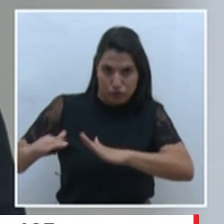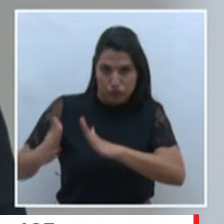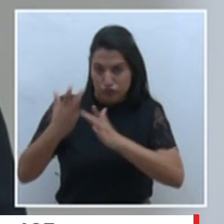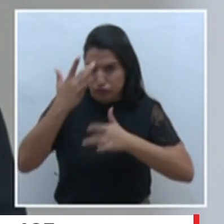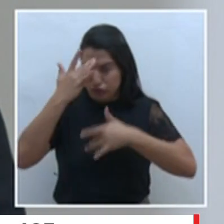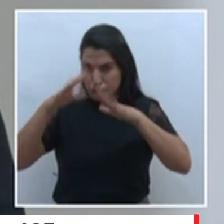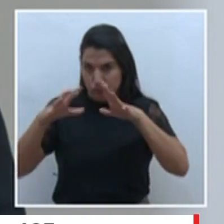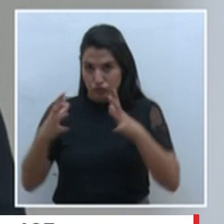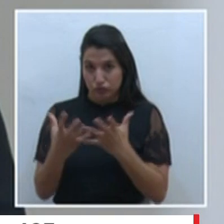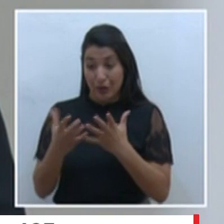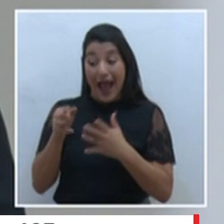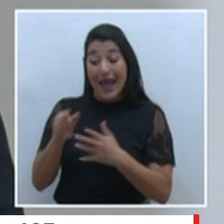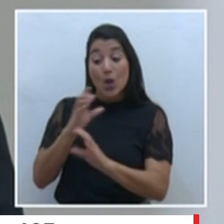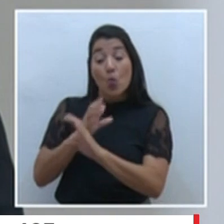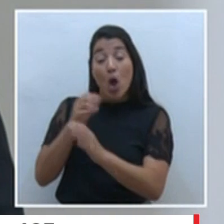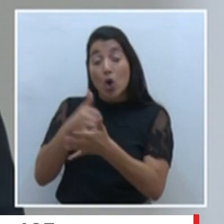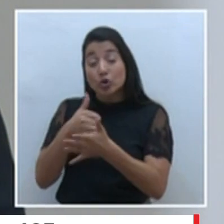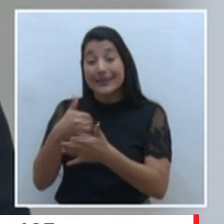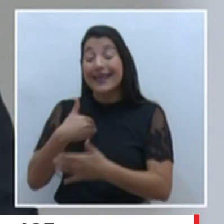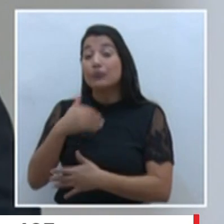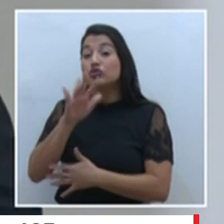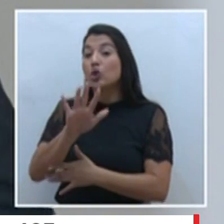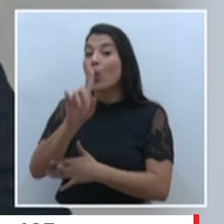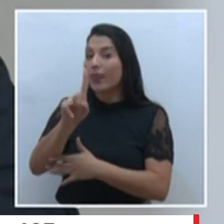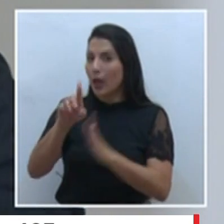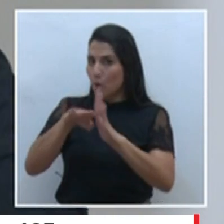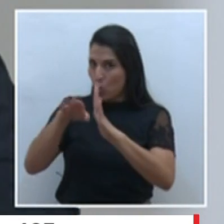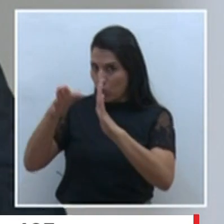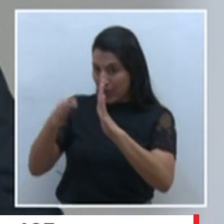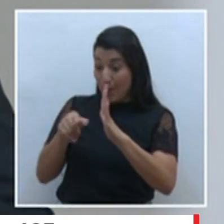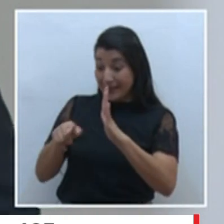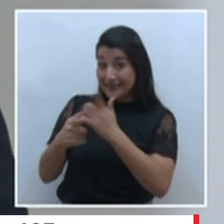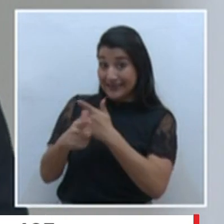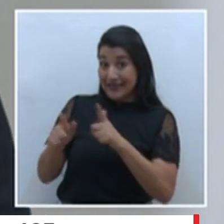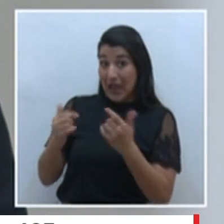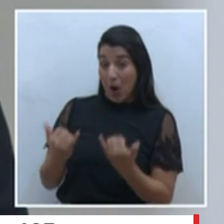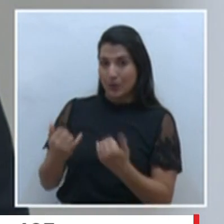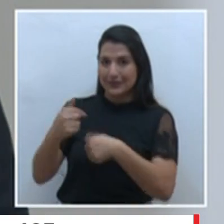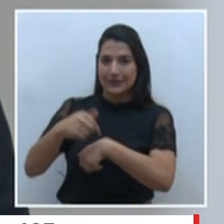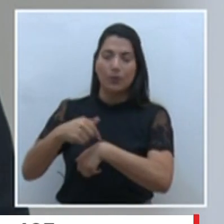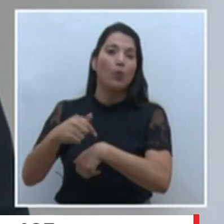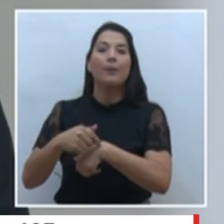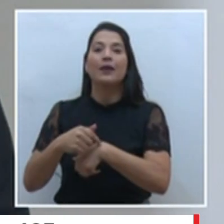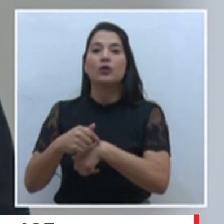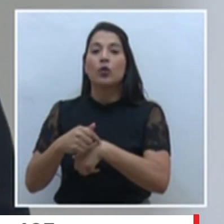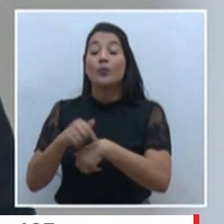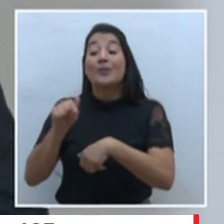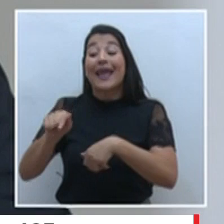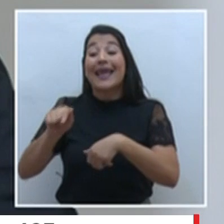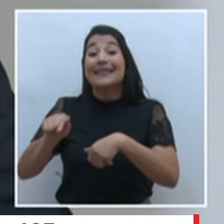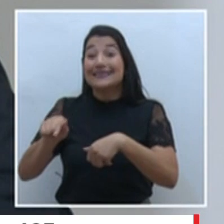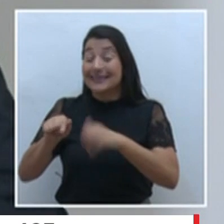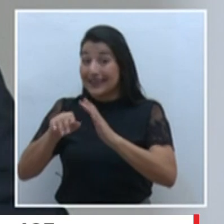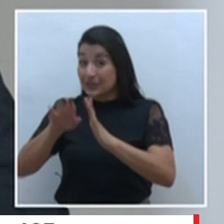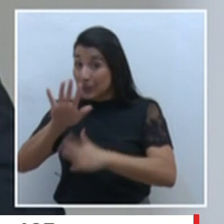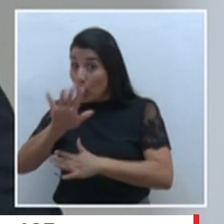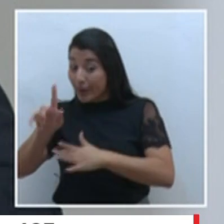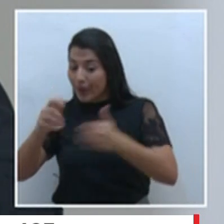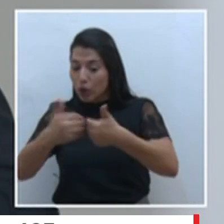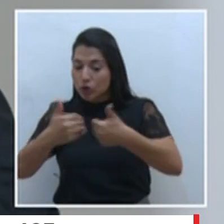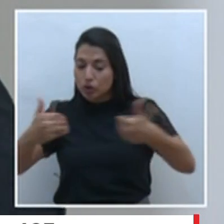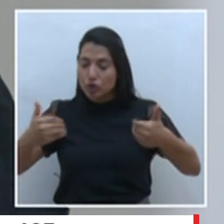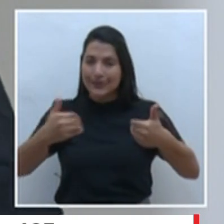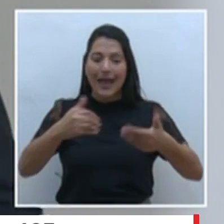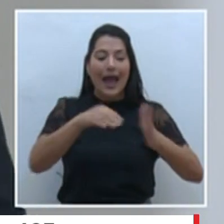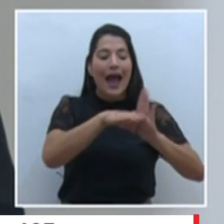disponibles en estos momentos, son unidades de cuidados intensivos y no toman en cuenta las camas del SEACO, que todavía las estamos utilizando